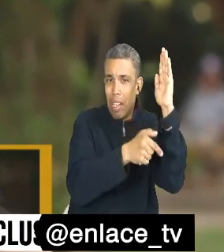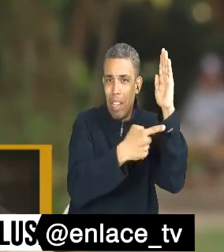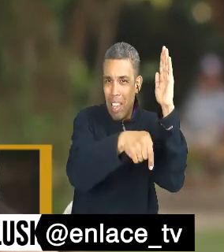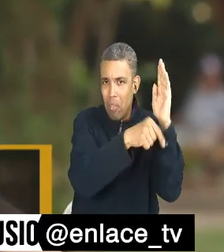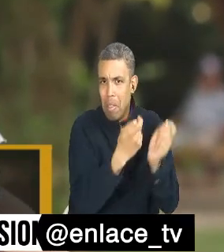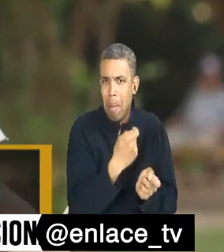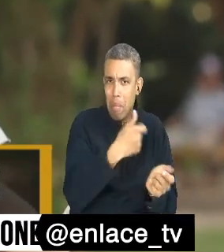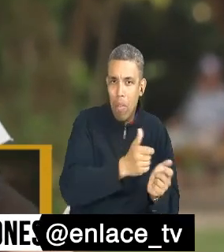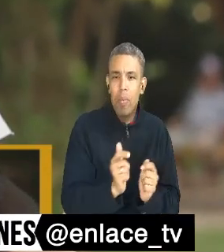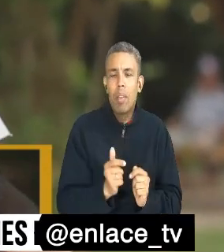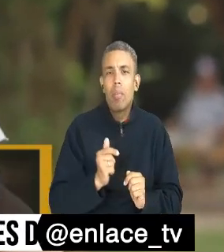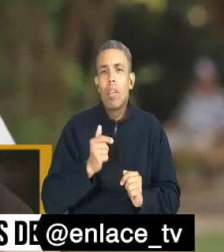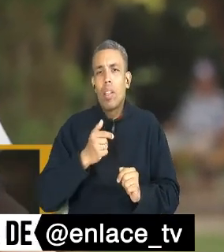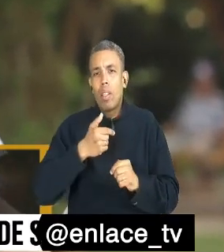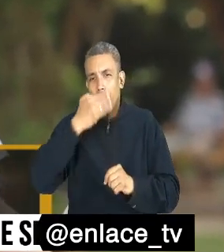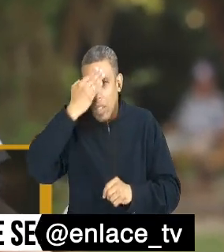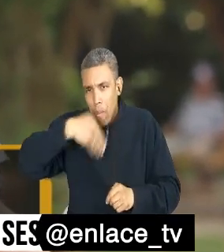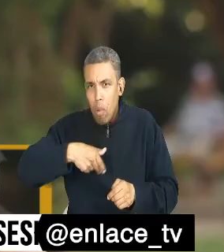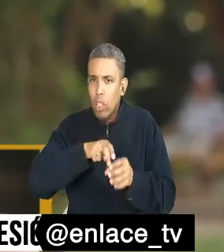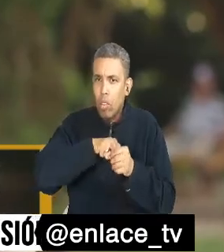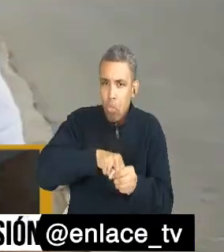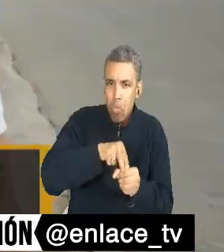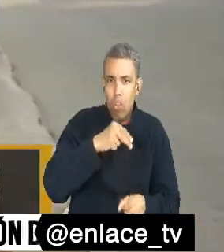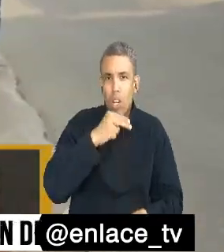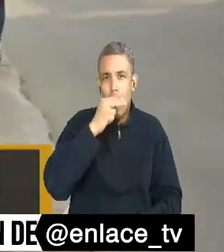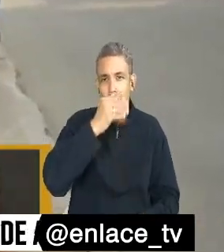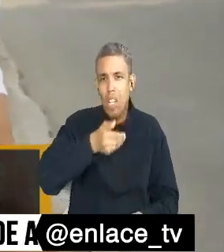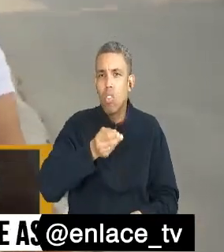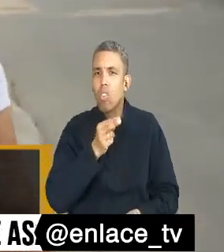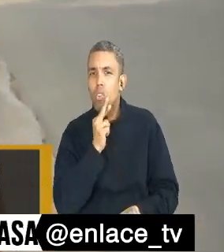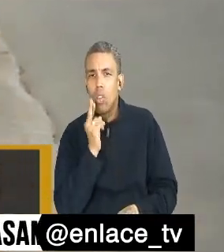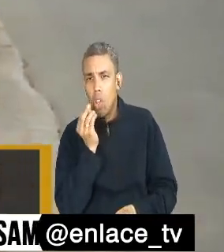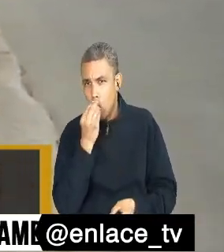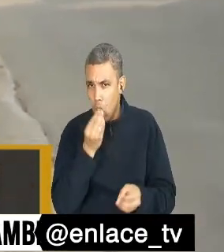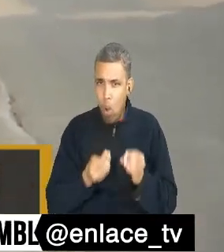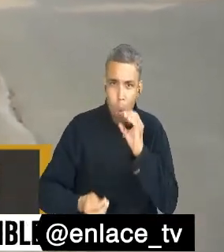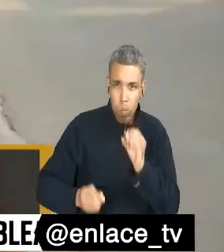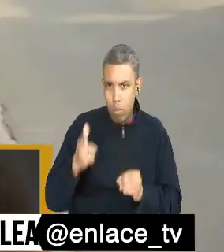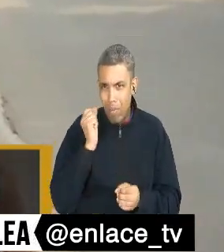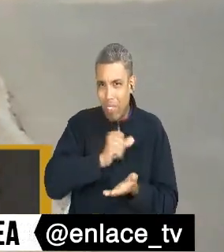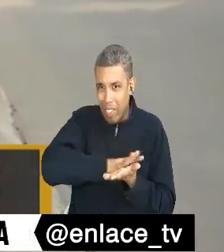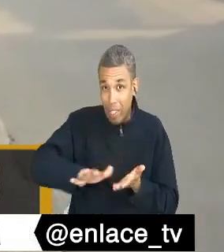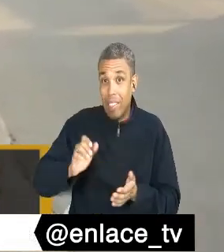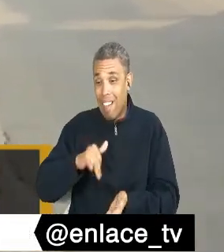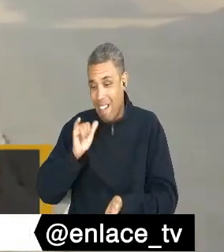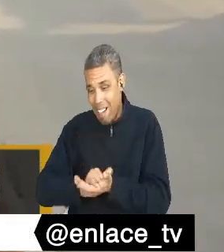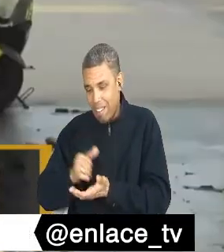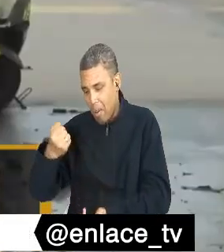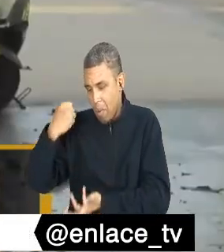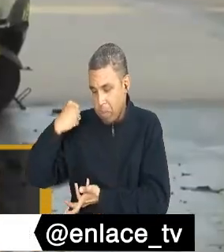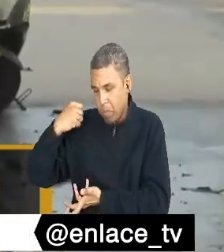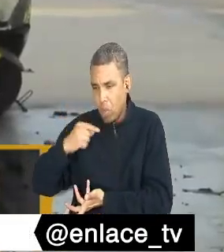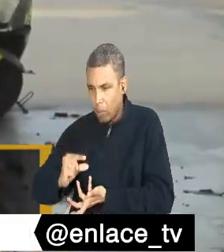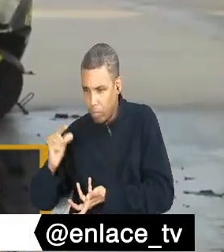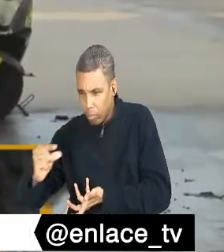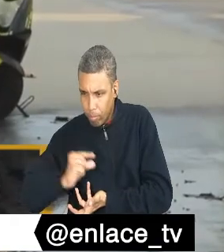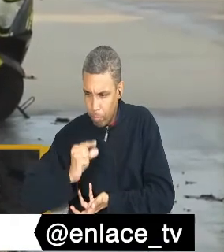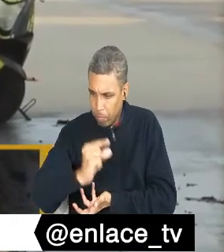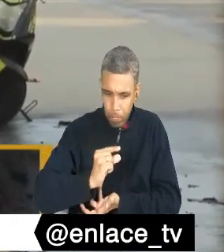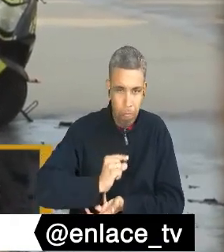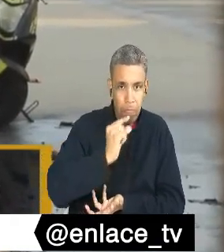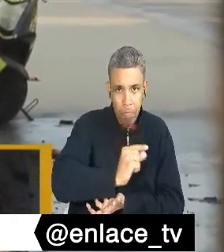de autopavimentación y todo lo que tiene que ver con la inversión. Hoy la campaña estuvo en el barrio El Cincuentenario, en la Comuna 4 de la ciudad, con el fin de que